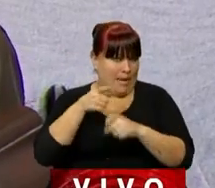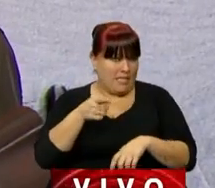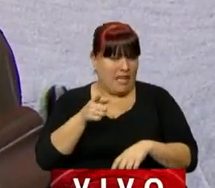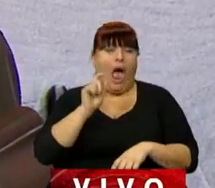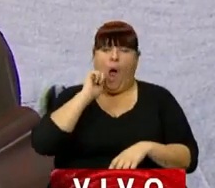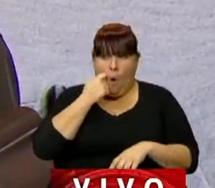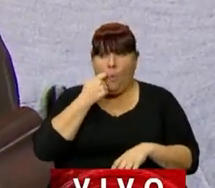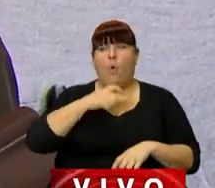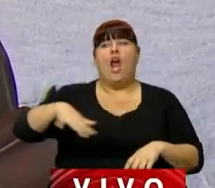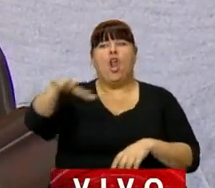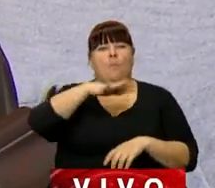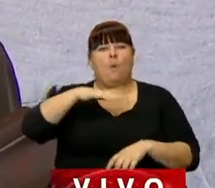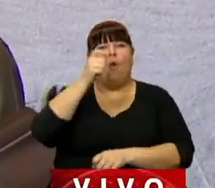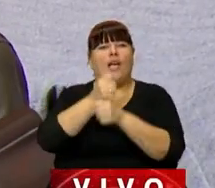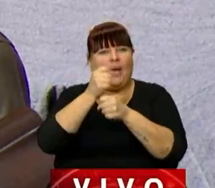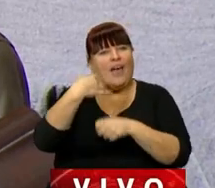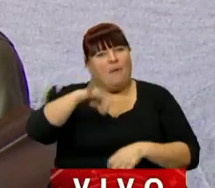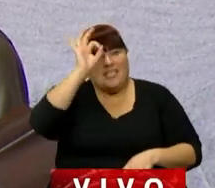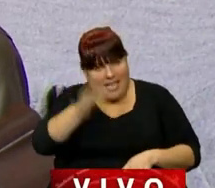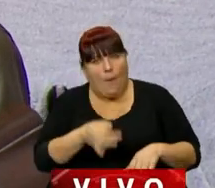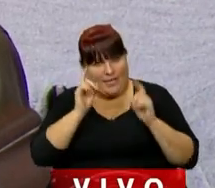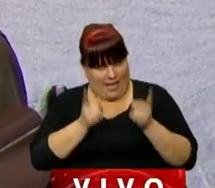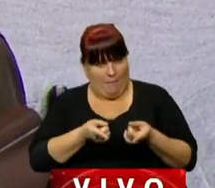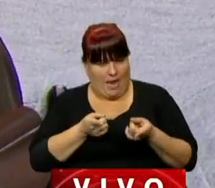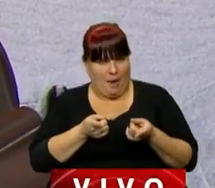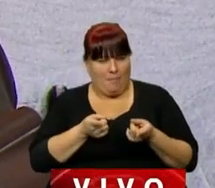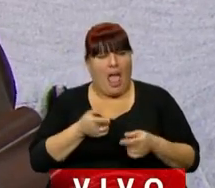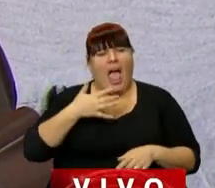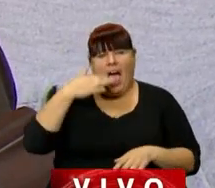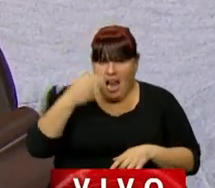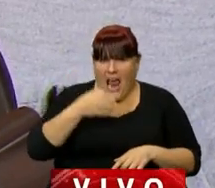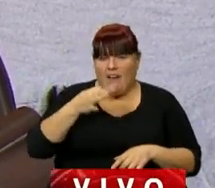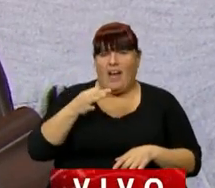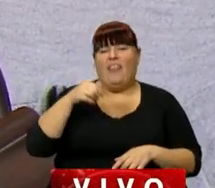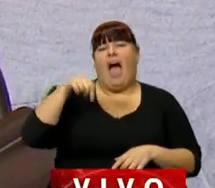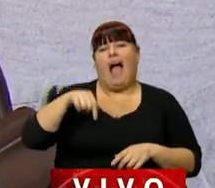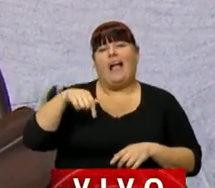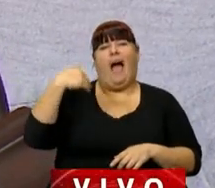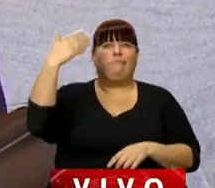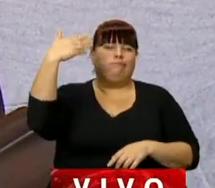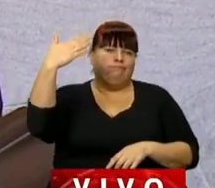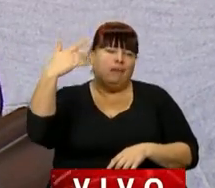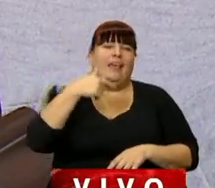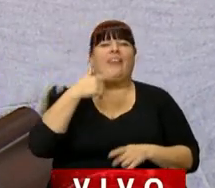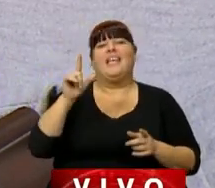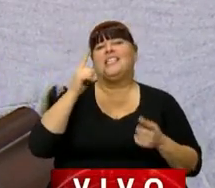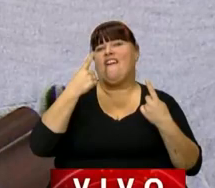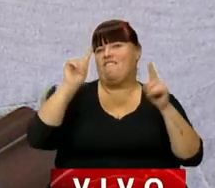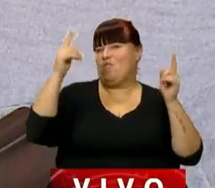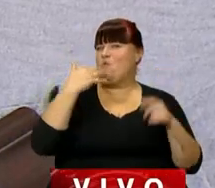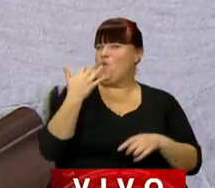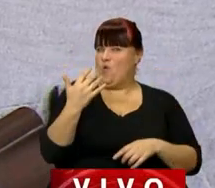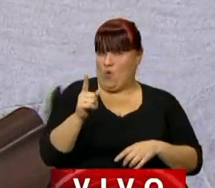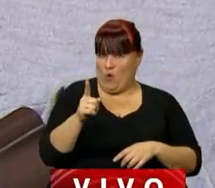bueno que el pueblo trabajador lo sepa la verdad acá se hicieron algunos discursos que pretenden ser épicos